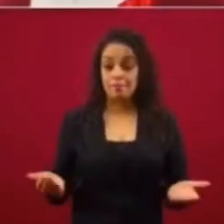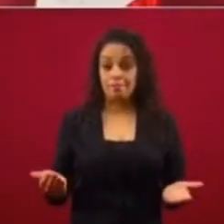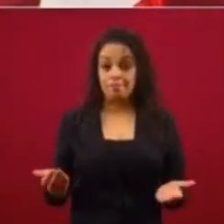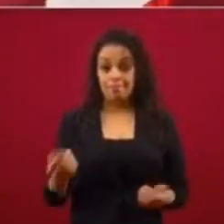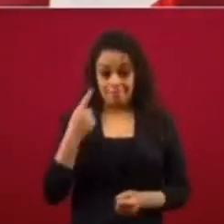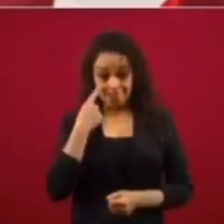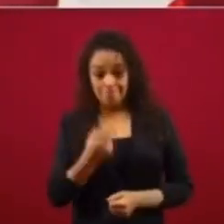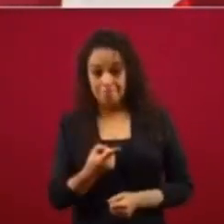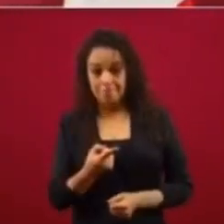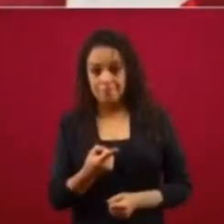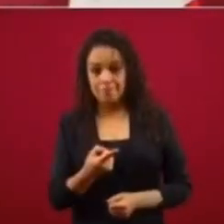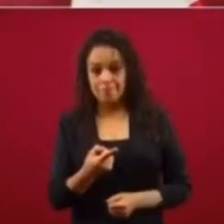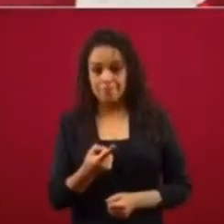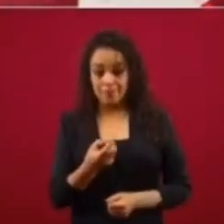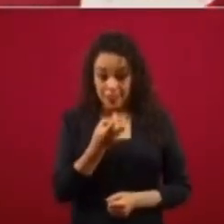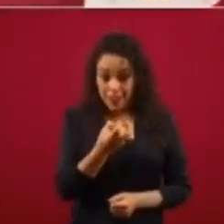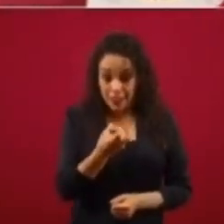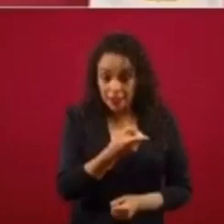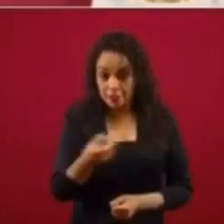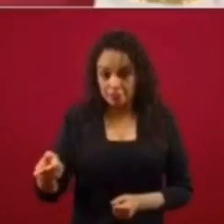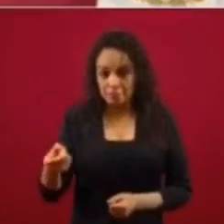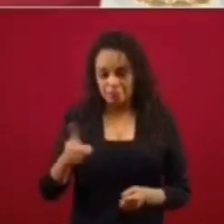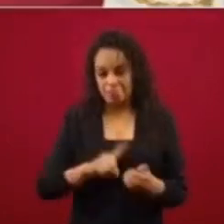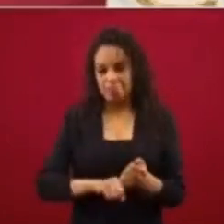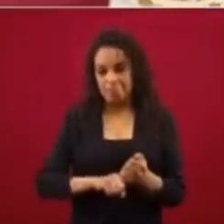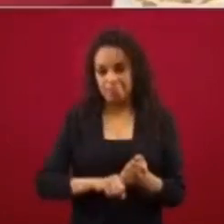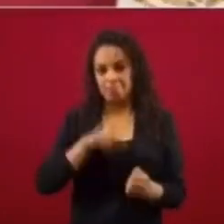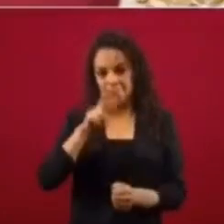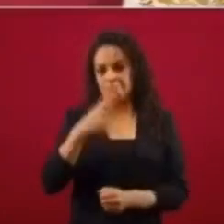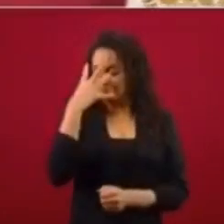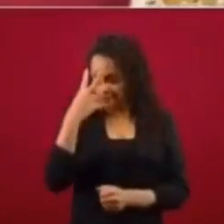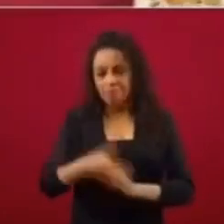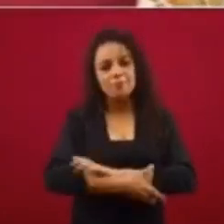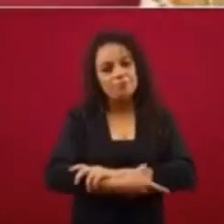Eso es solidaridad sincera.